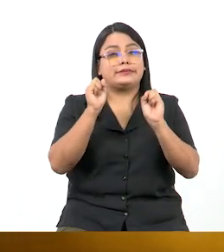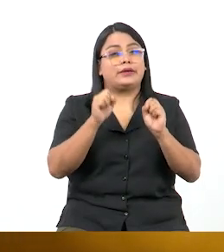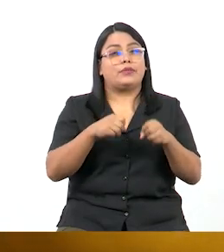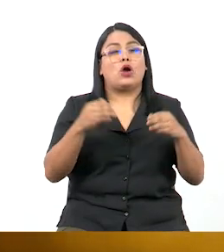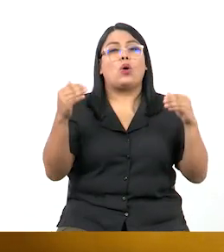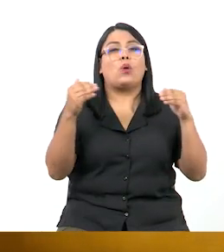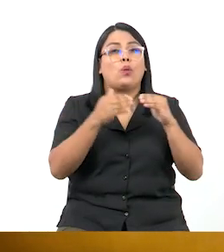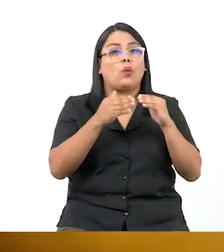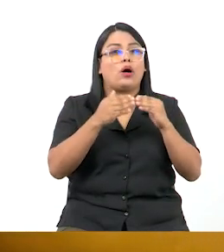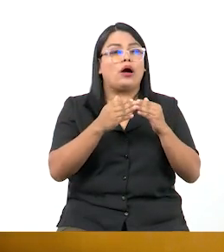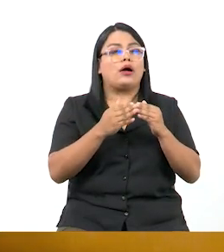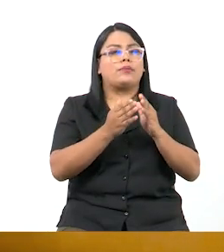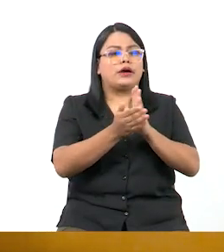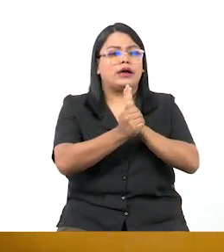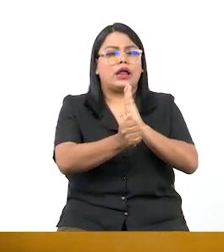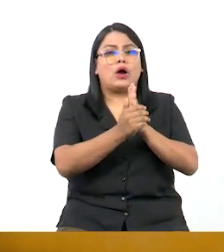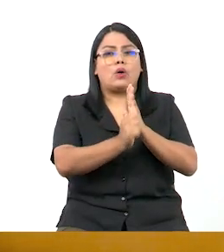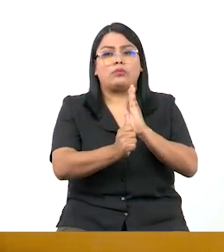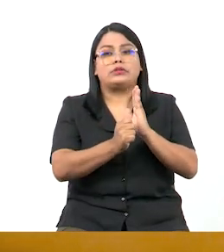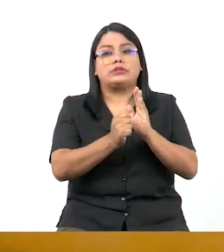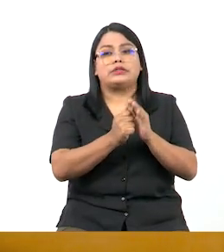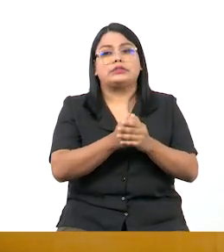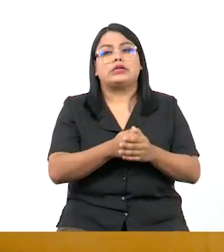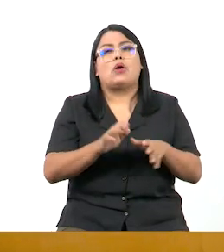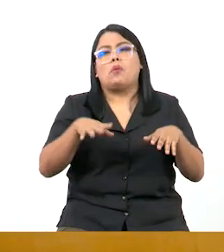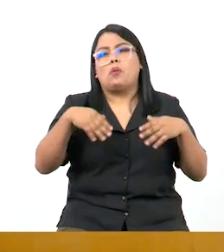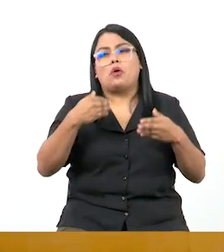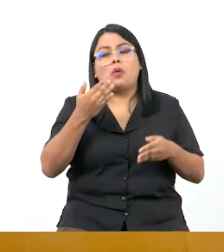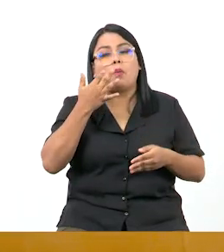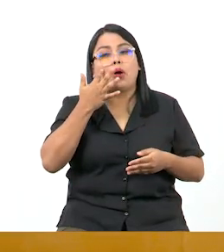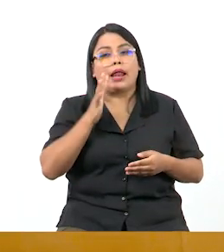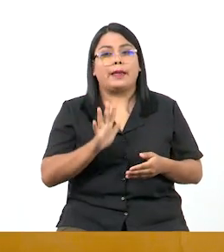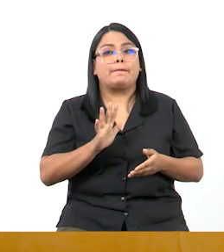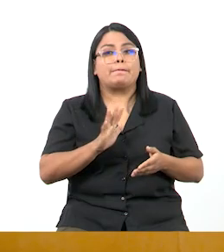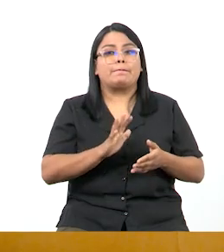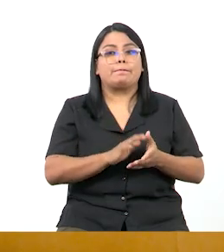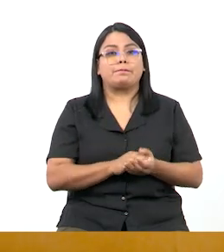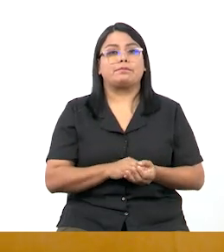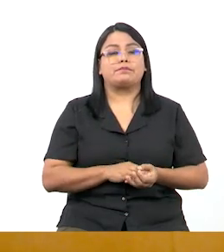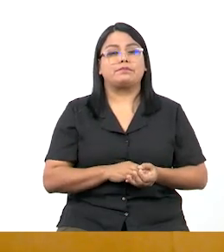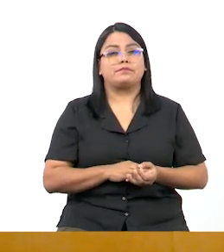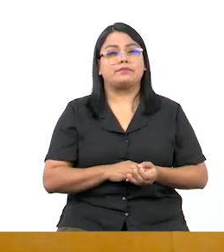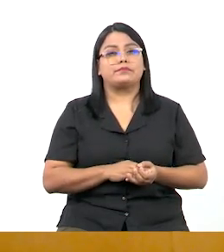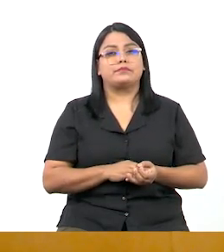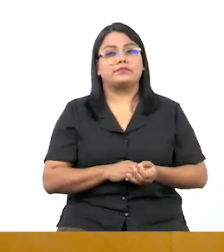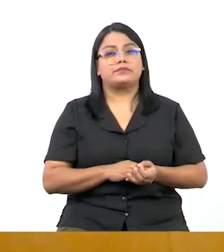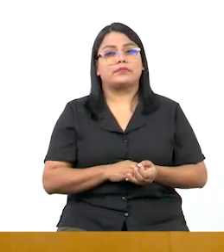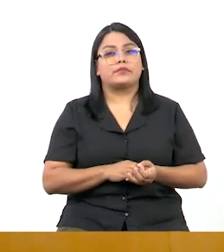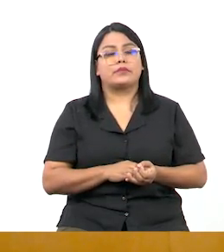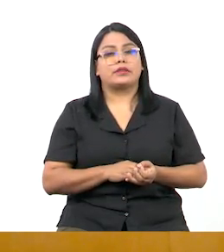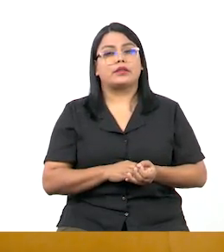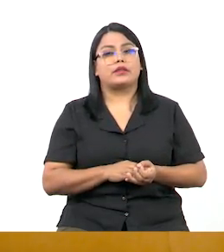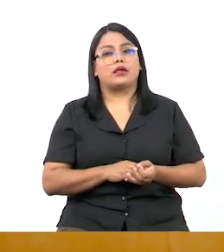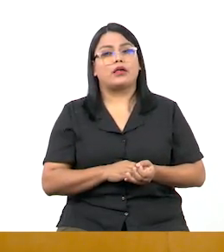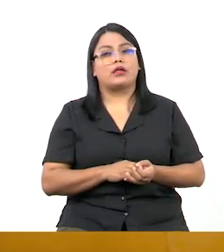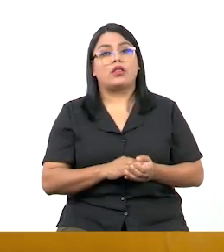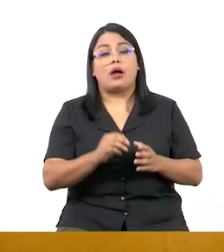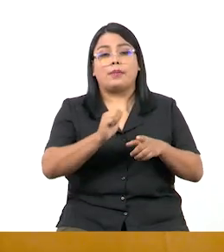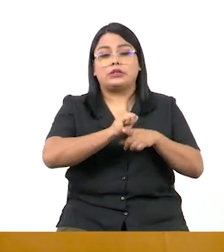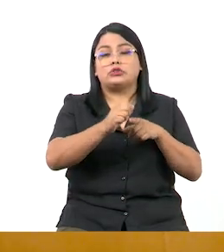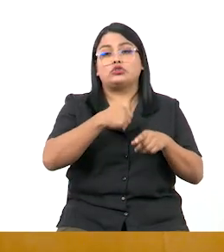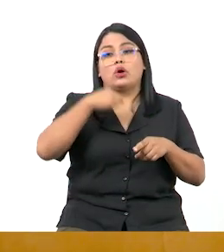la competencia productiva y también para la competencia mediática. ¿Por qué te digo todo esto? Porque